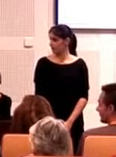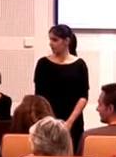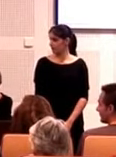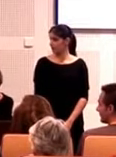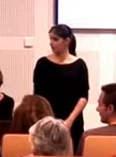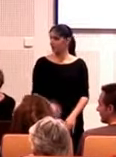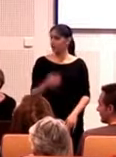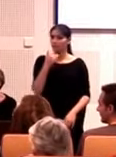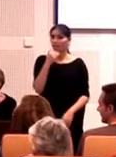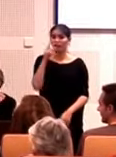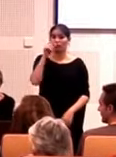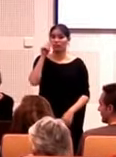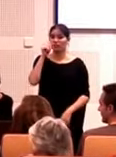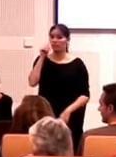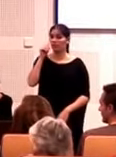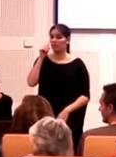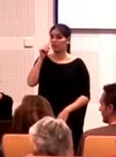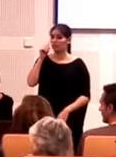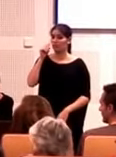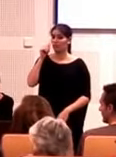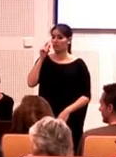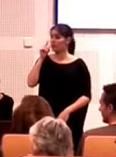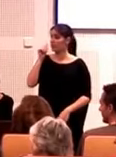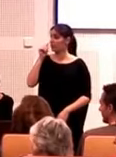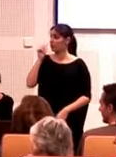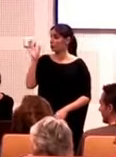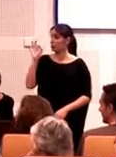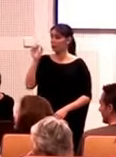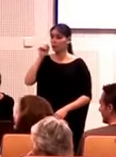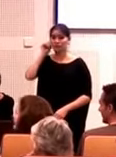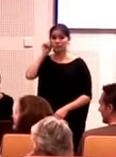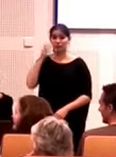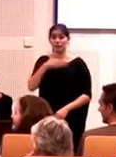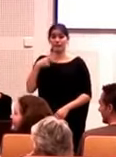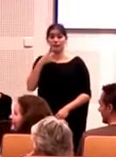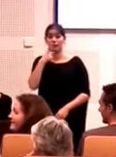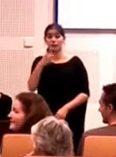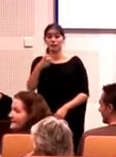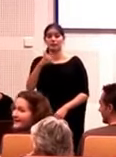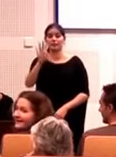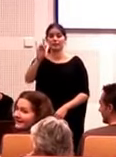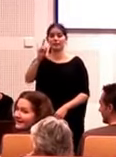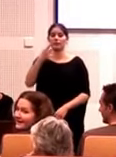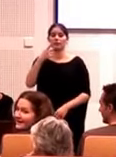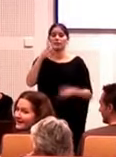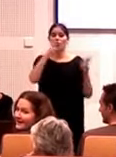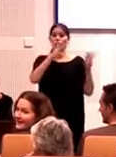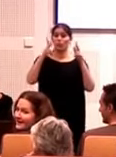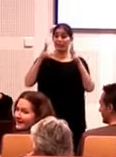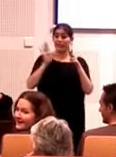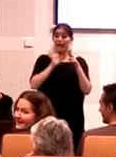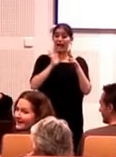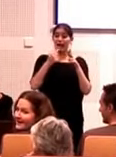¿Algún chico que se atreva? Que me parece a mí que todos hablamos chicas. Ah, ¿quieres preguntar? Pregunta.